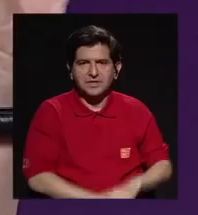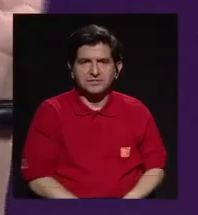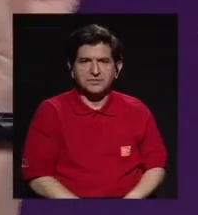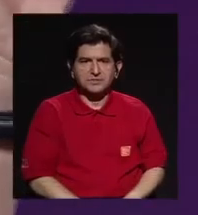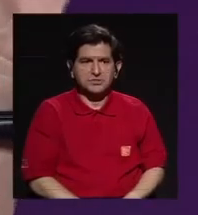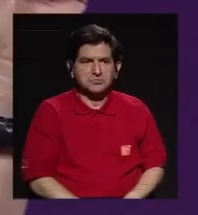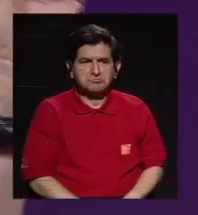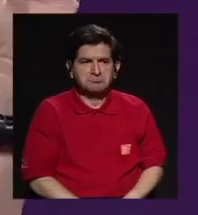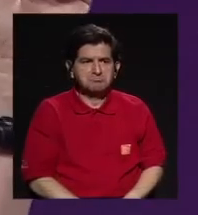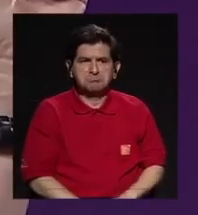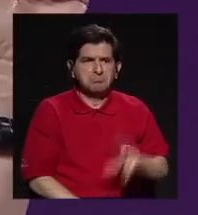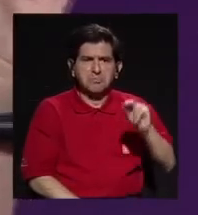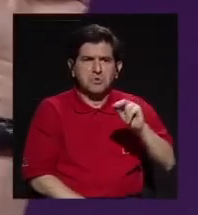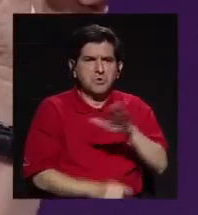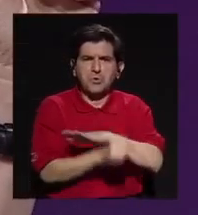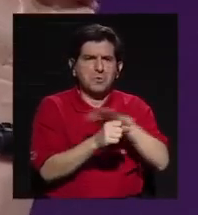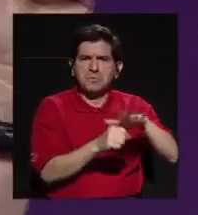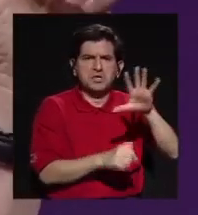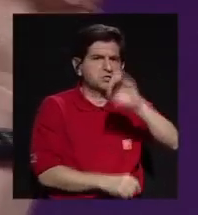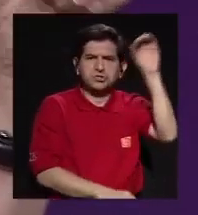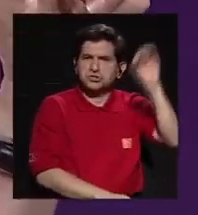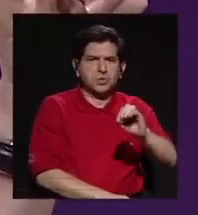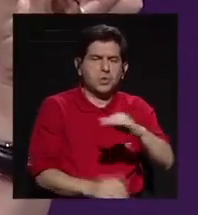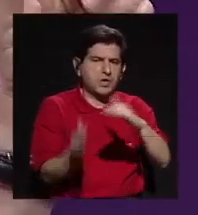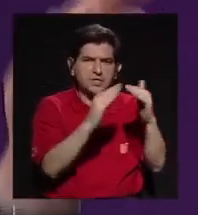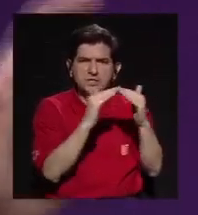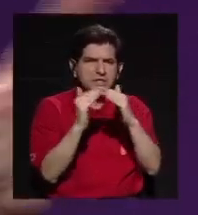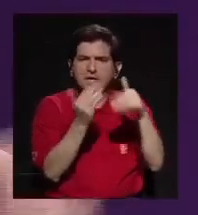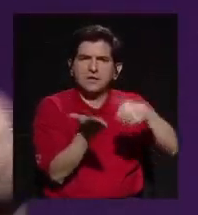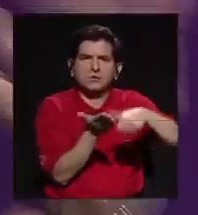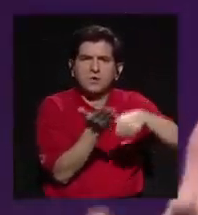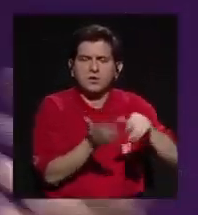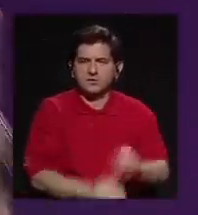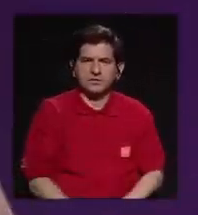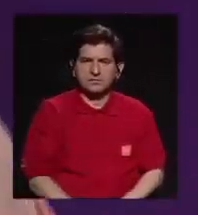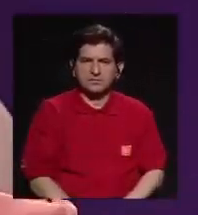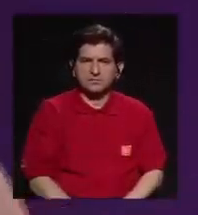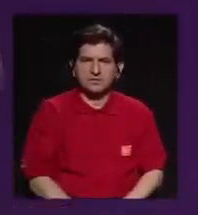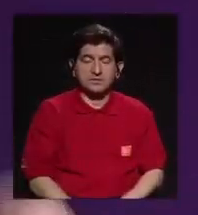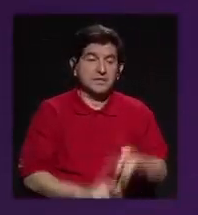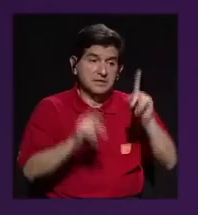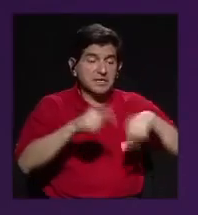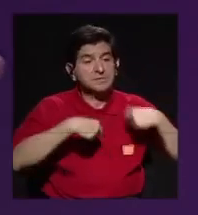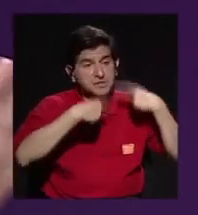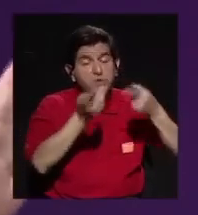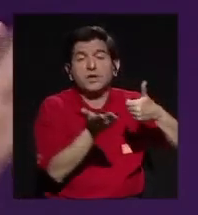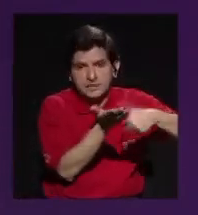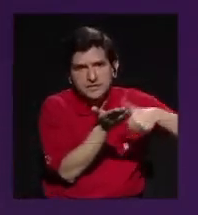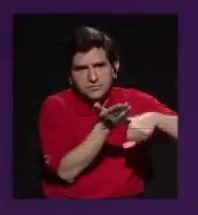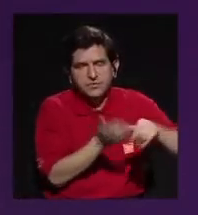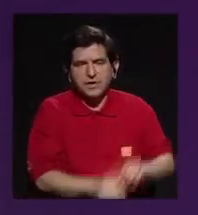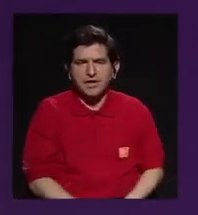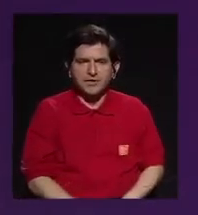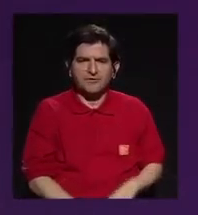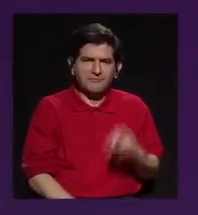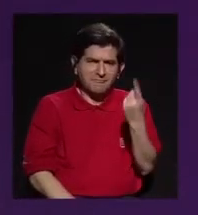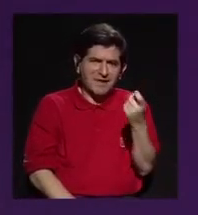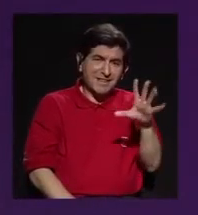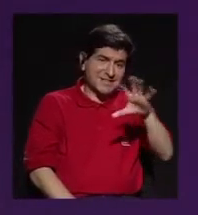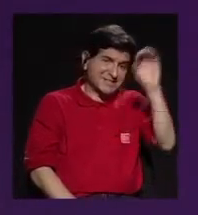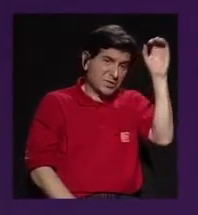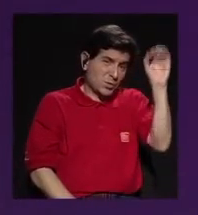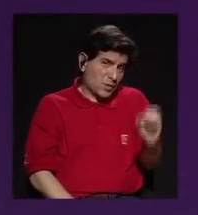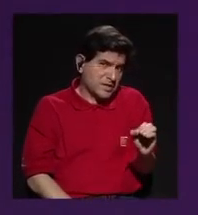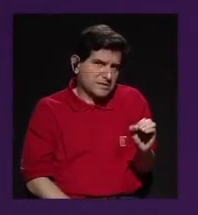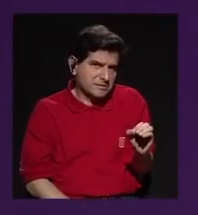acaso llegan al 50%, sí, sí, ¿verdad?, de la población electora, bueno, por lo menos de la que acudió a las elecciones. Es decir, que queda un